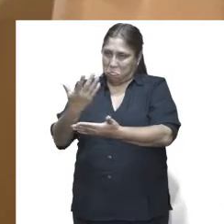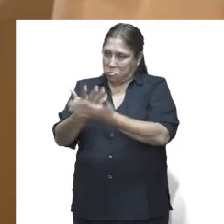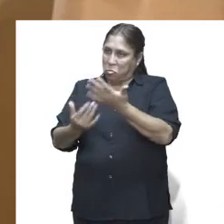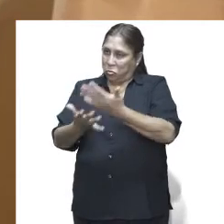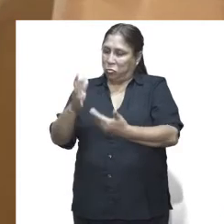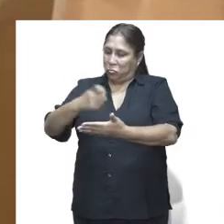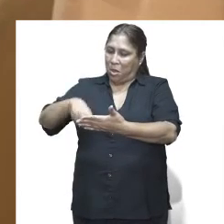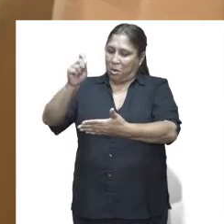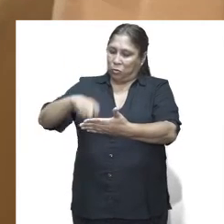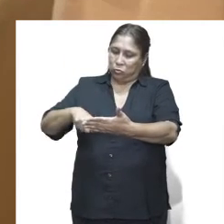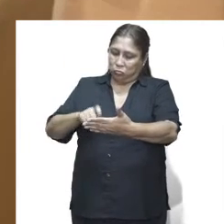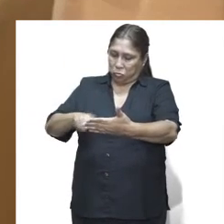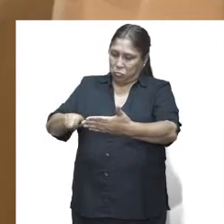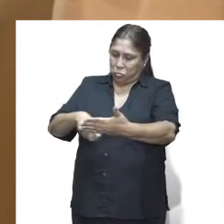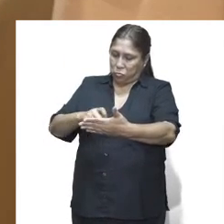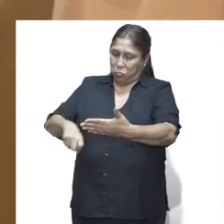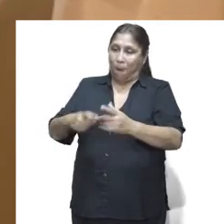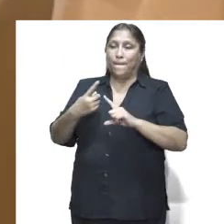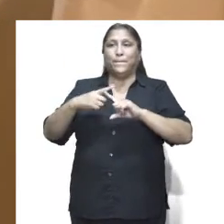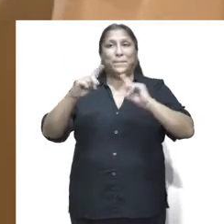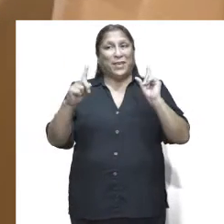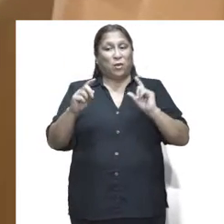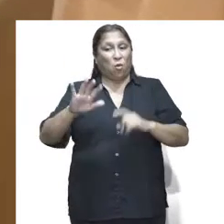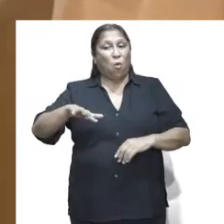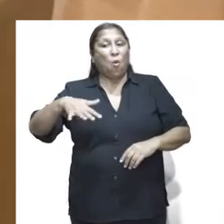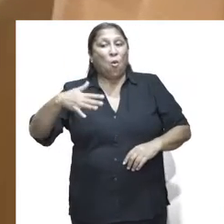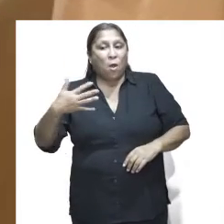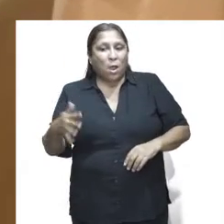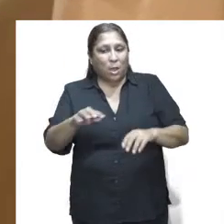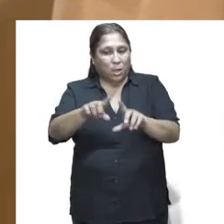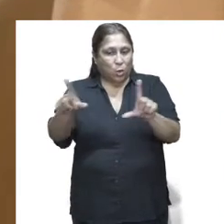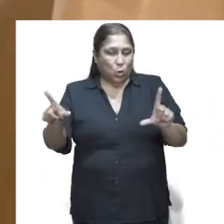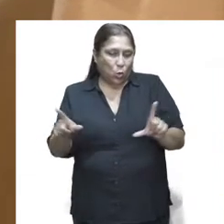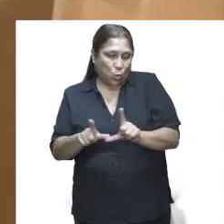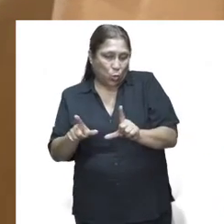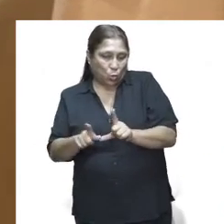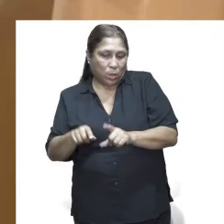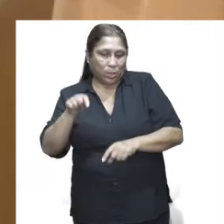directamente. Sin embargo, existe todavía